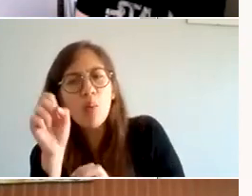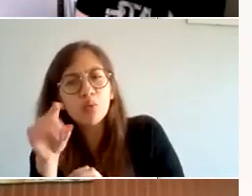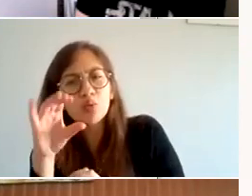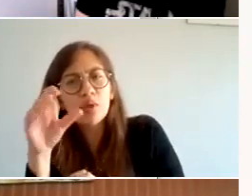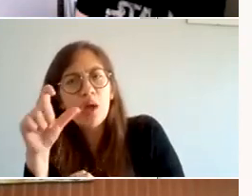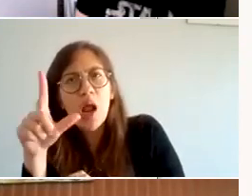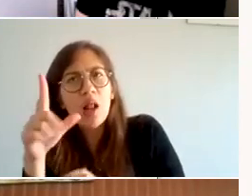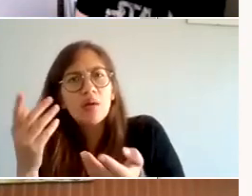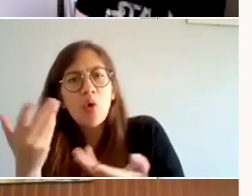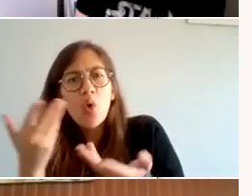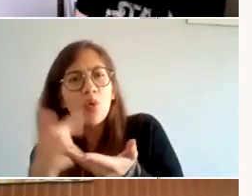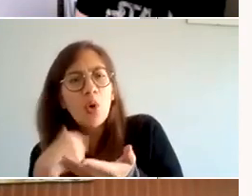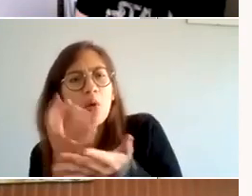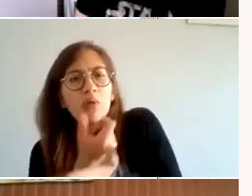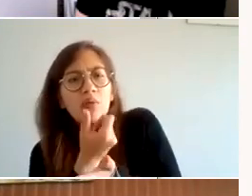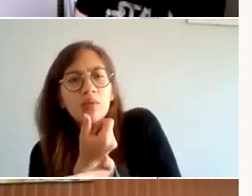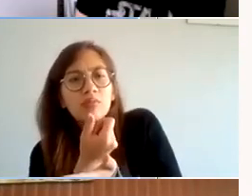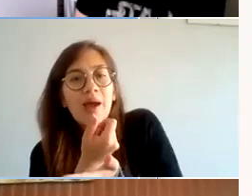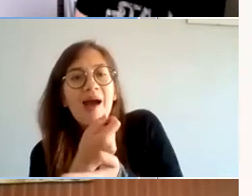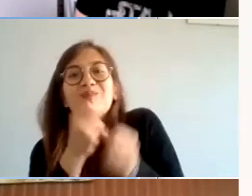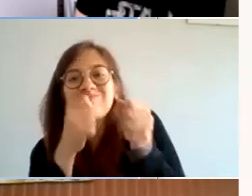Vamos a ver aquí el tema de los planes.